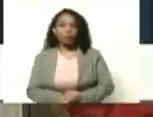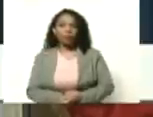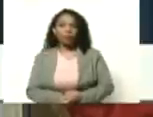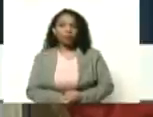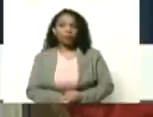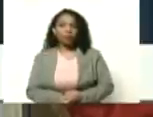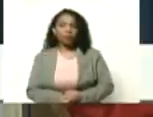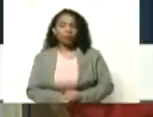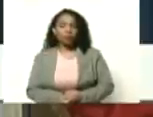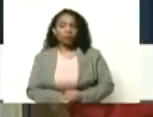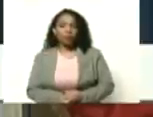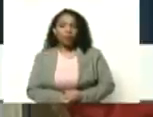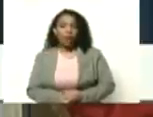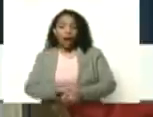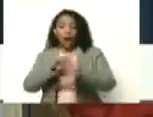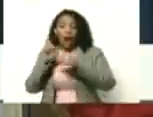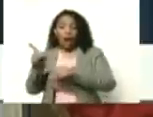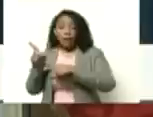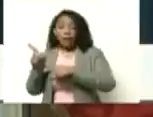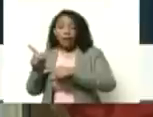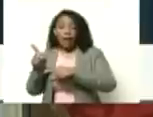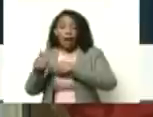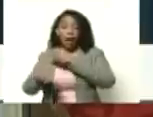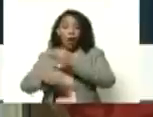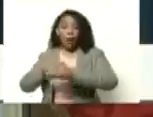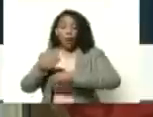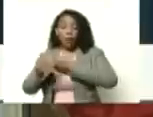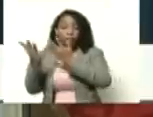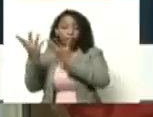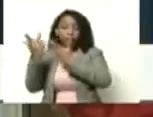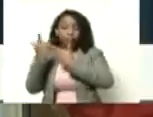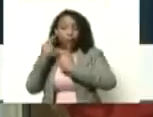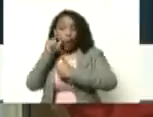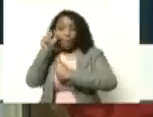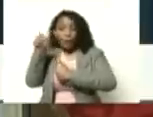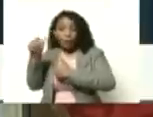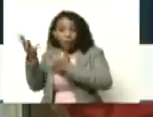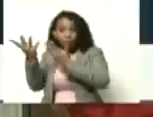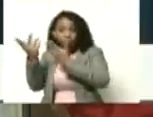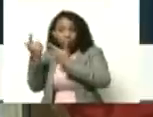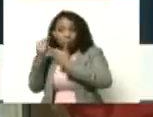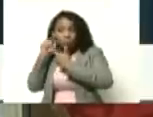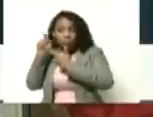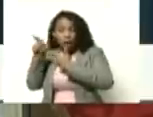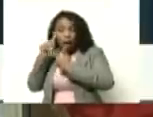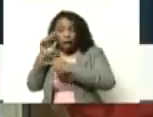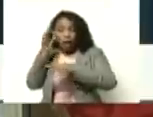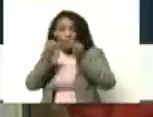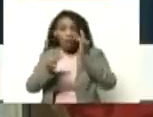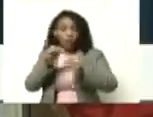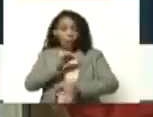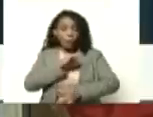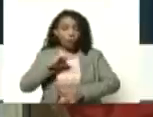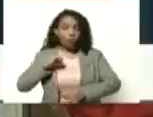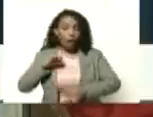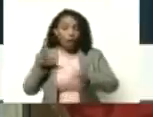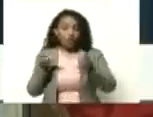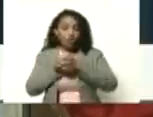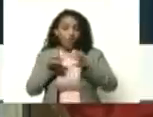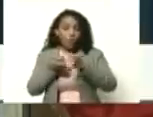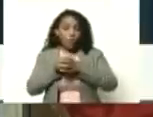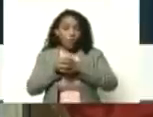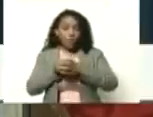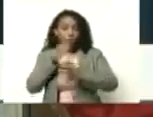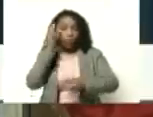obviamente tras estas revelaciones que nos hacen a nosotros personalmente a los fiscales al órgano auxiliares de